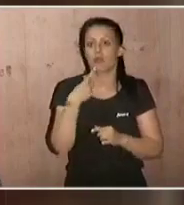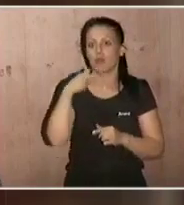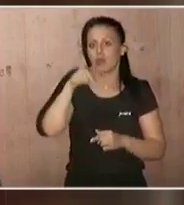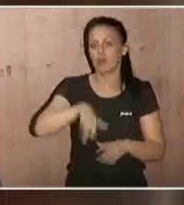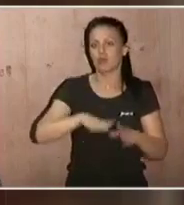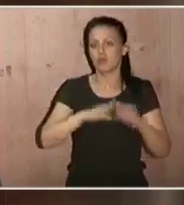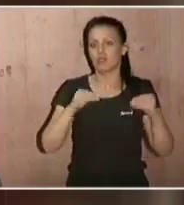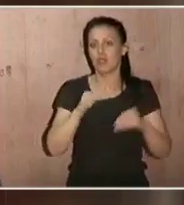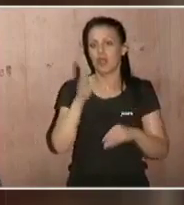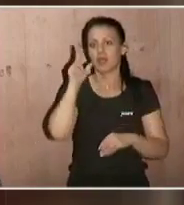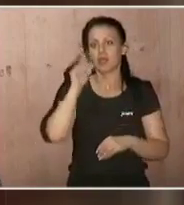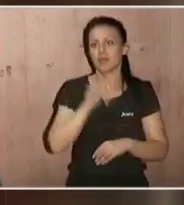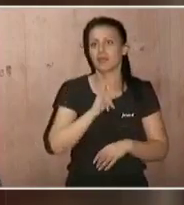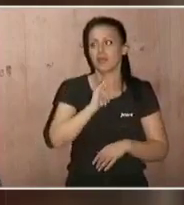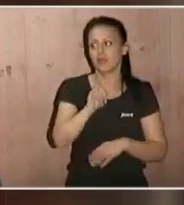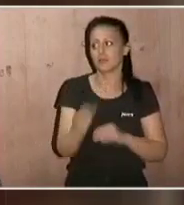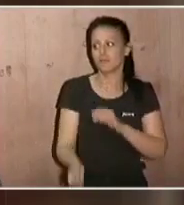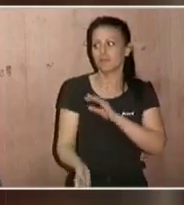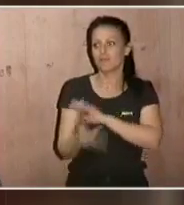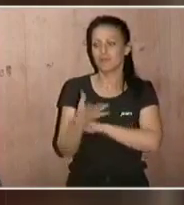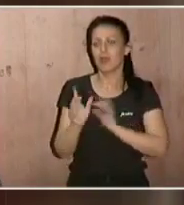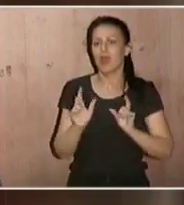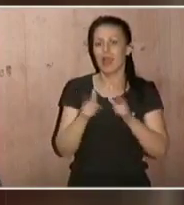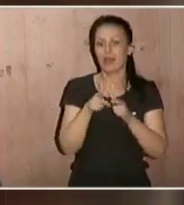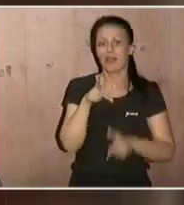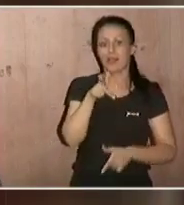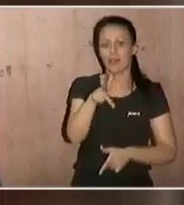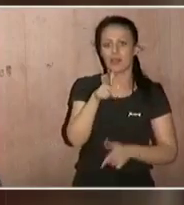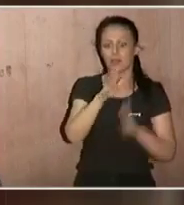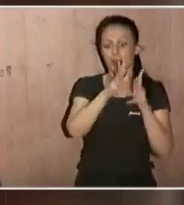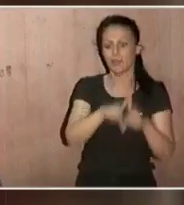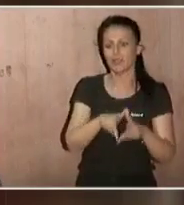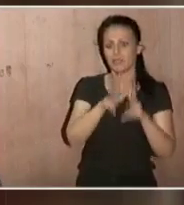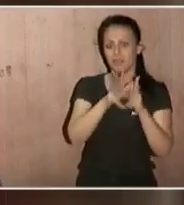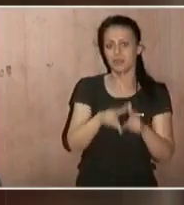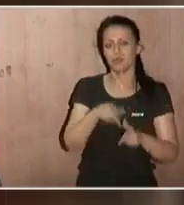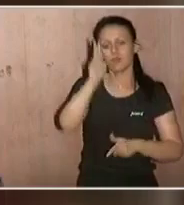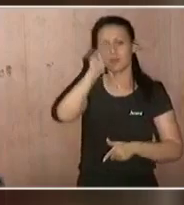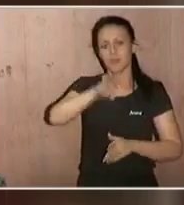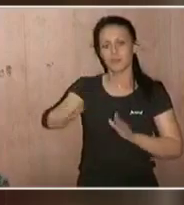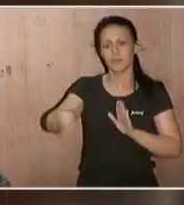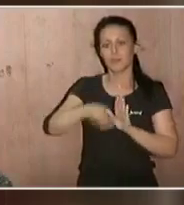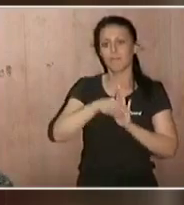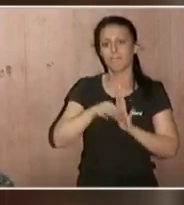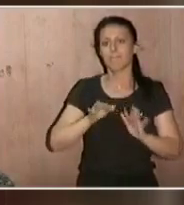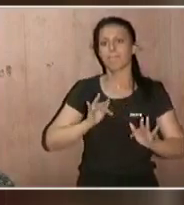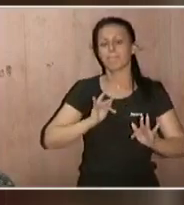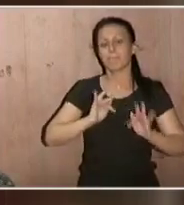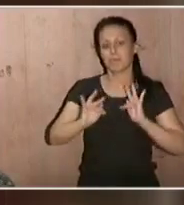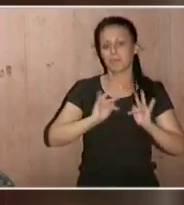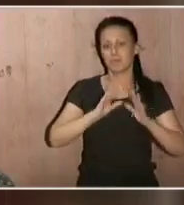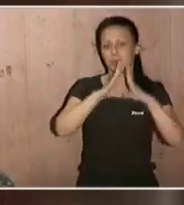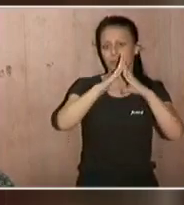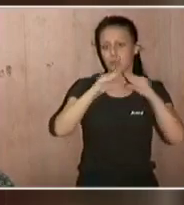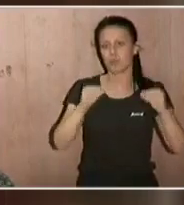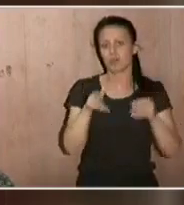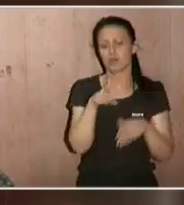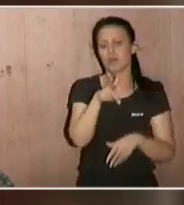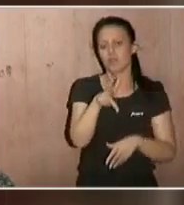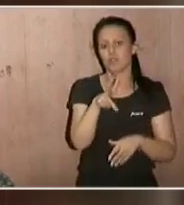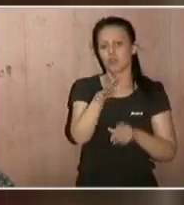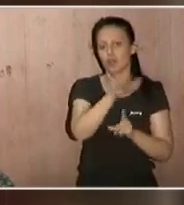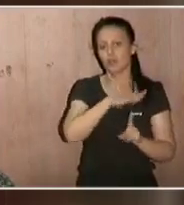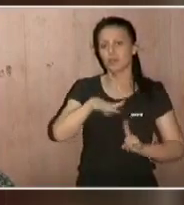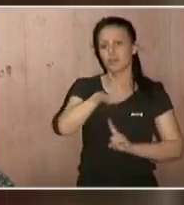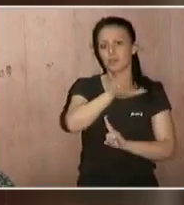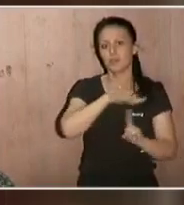universidad, impulsados desde el área de Derecho Administrativo, incluido el actual máster universitario en Derecho Ambiental y